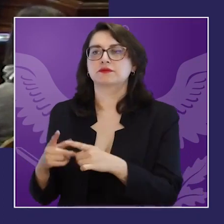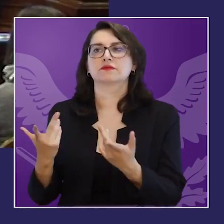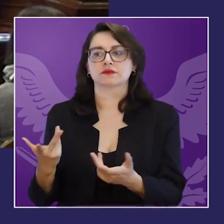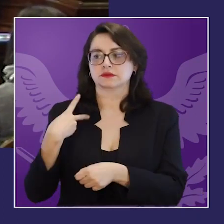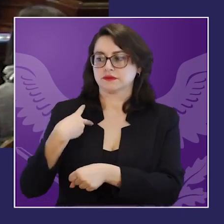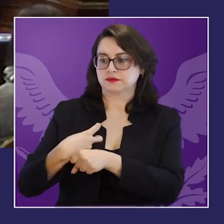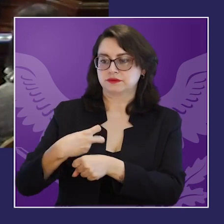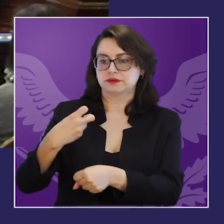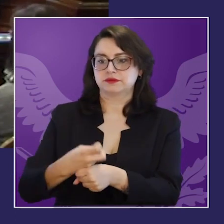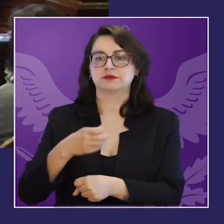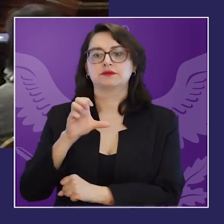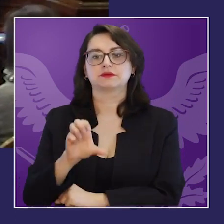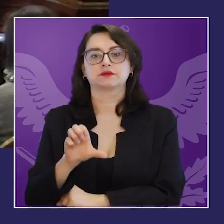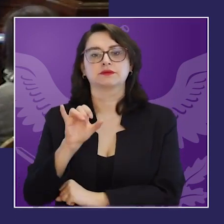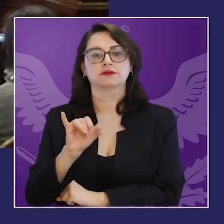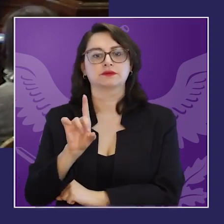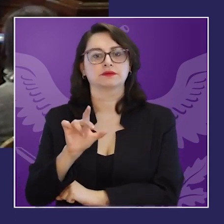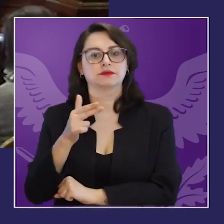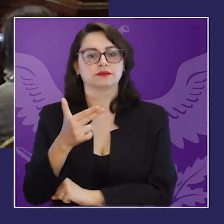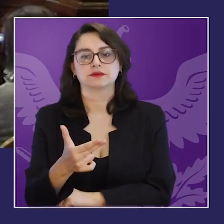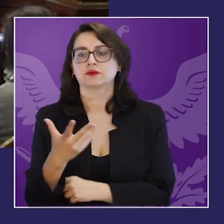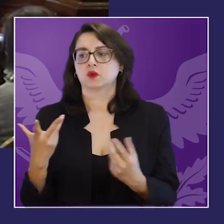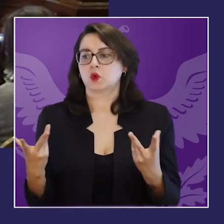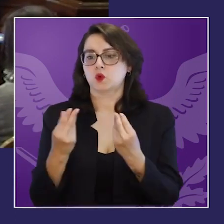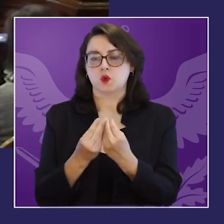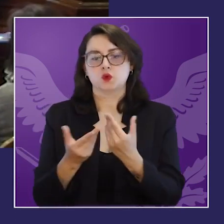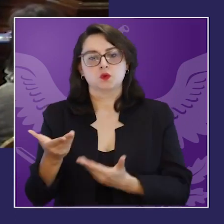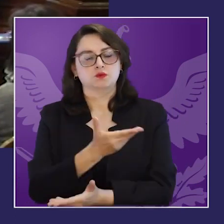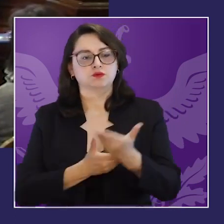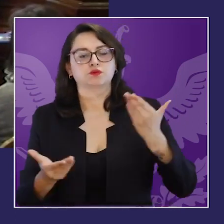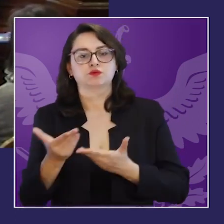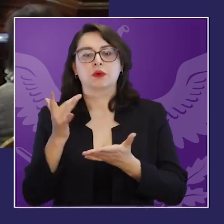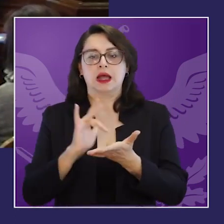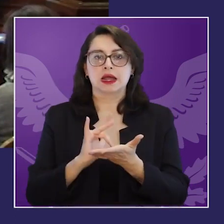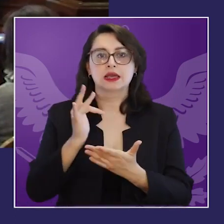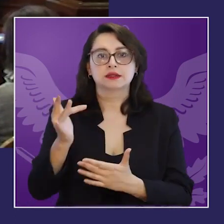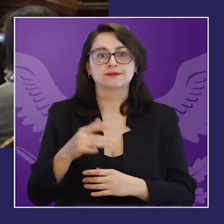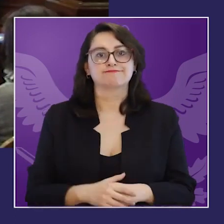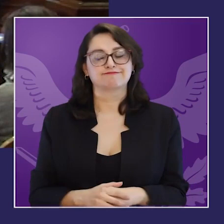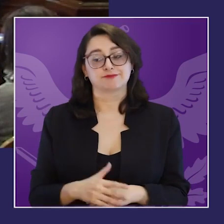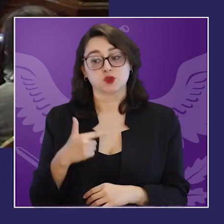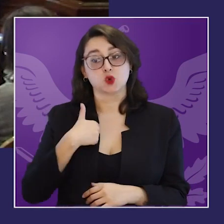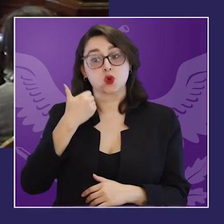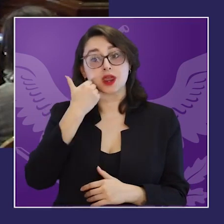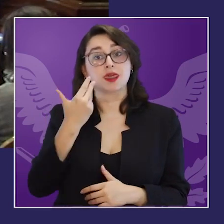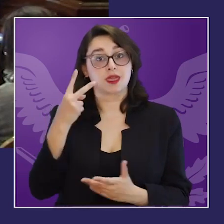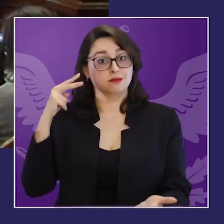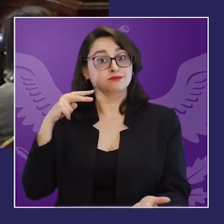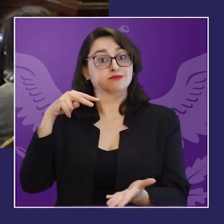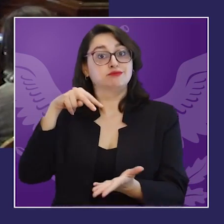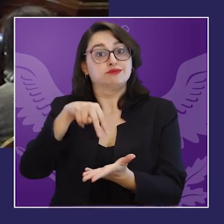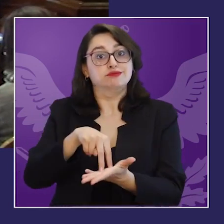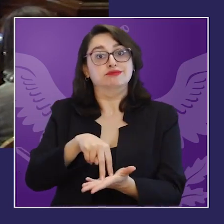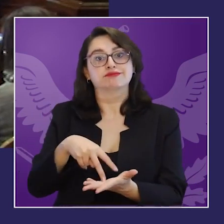especial a las instituciones co-convocantes por la invitación a la Corte Interamericana de Derechos Humanos para participar en este